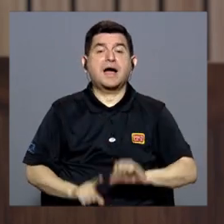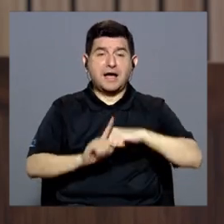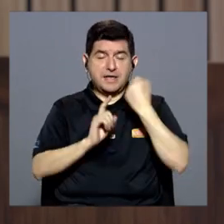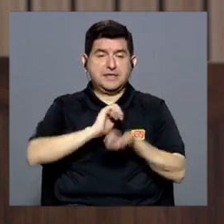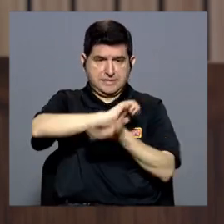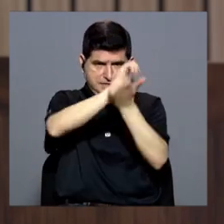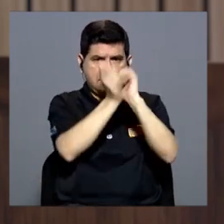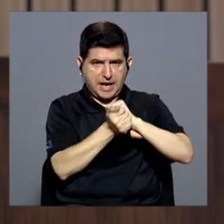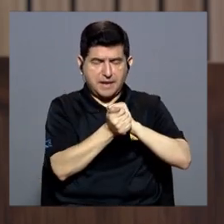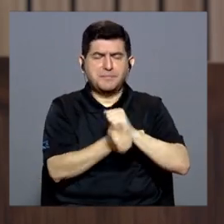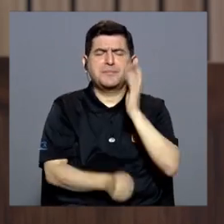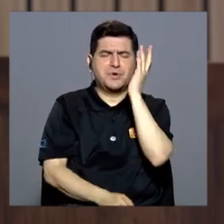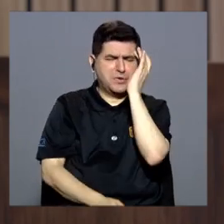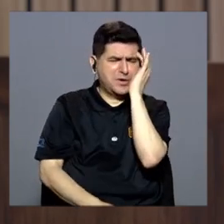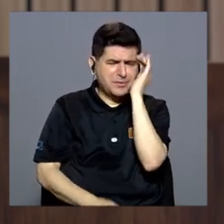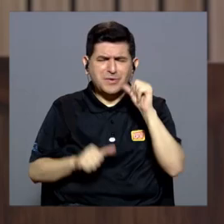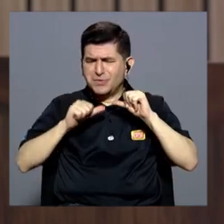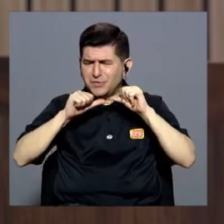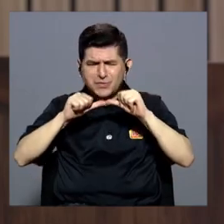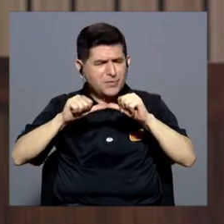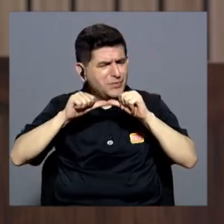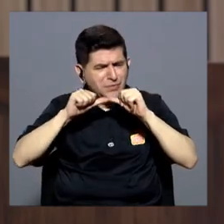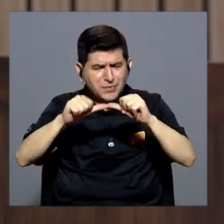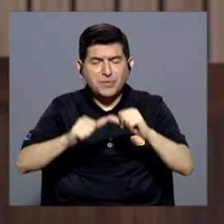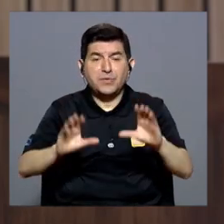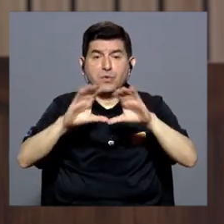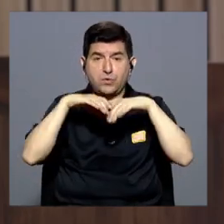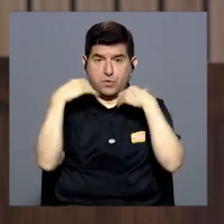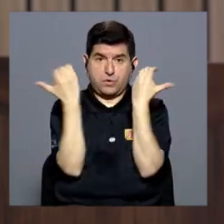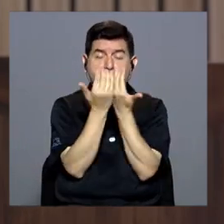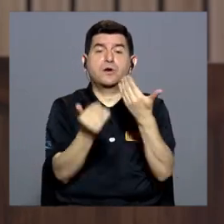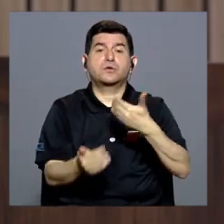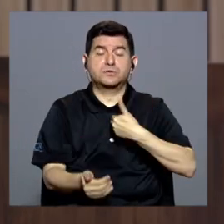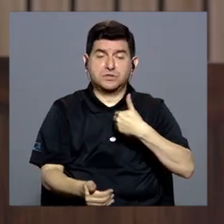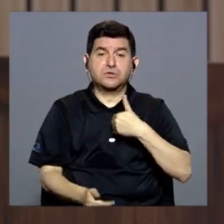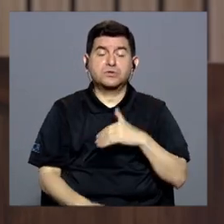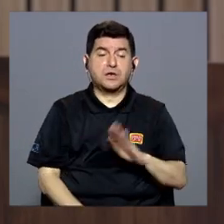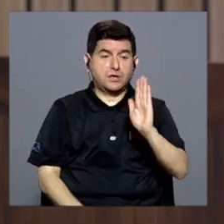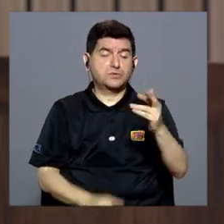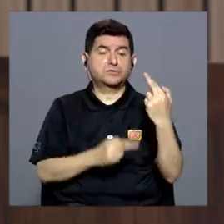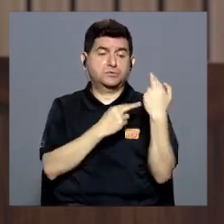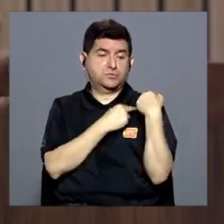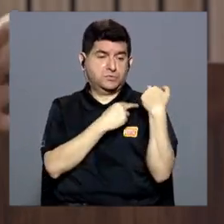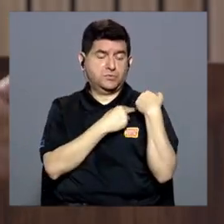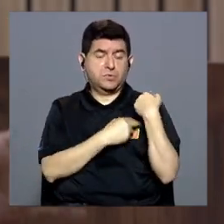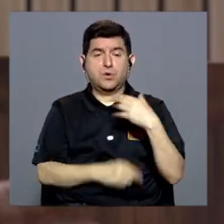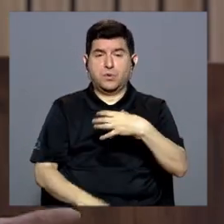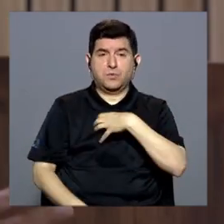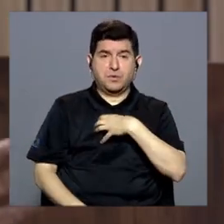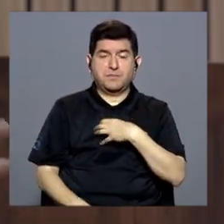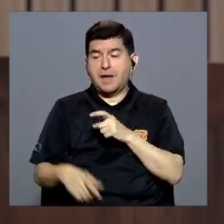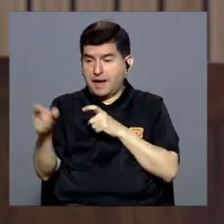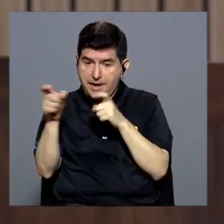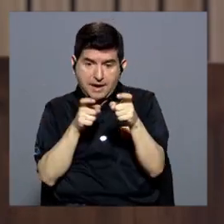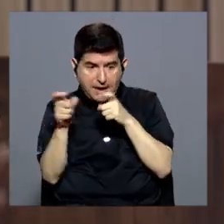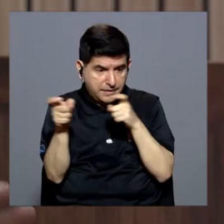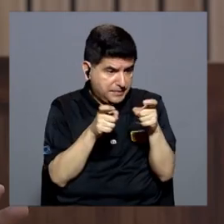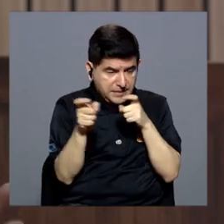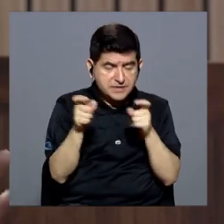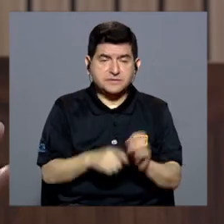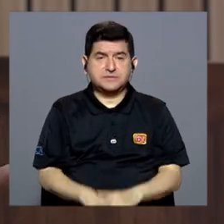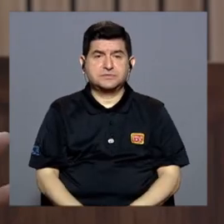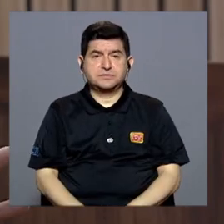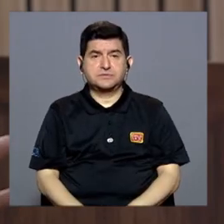y hay una preocupación permanente que el Consejo también tiene sus competencias particulares. Uh-huh. La administración, en el caso